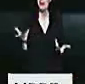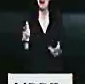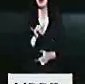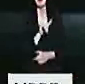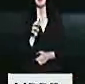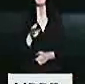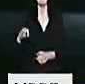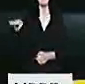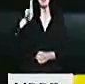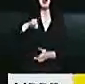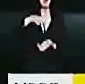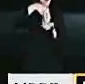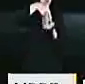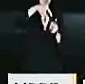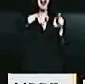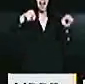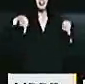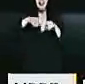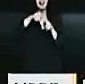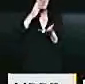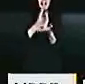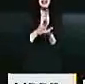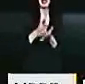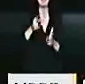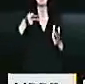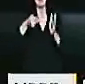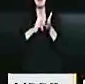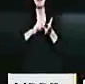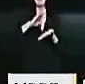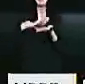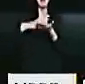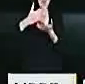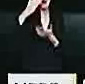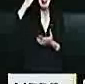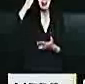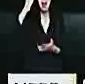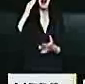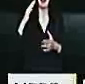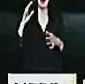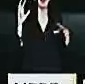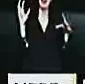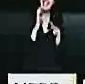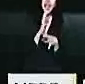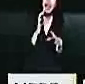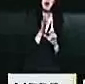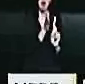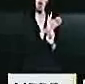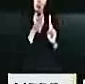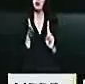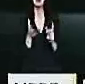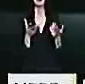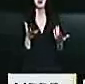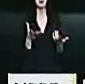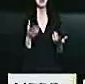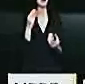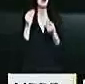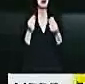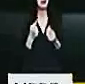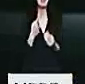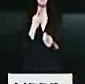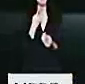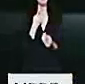aulas, con los temas de agresividad, los problemas de salud mental, y todo dice relación con lo que tú dices, Natacha, en términos